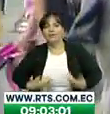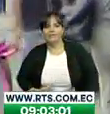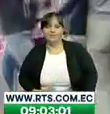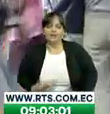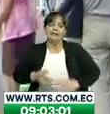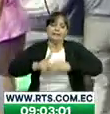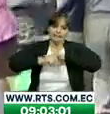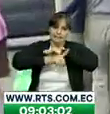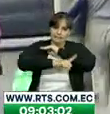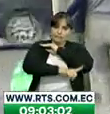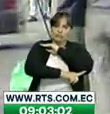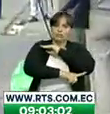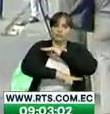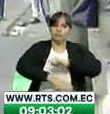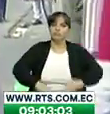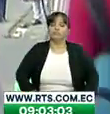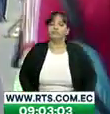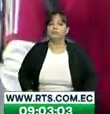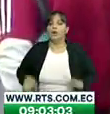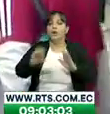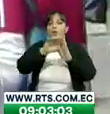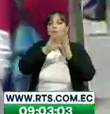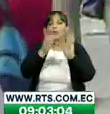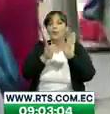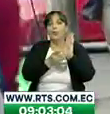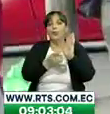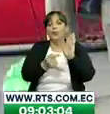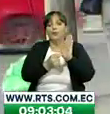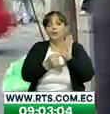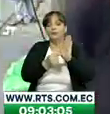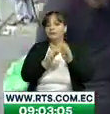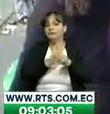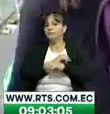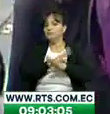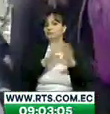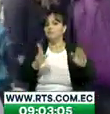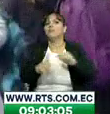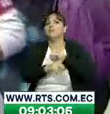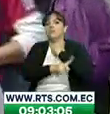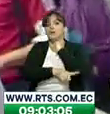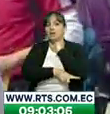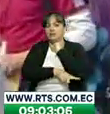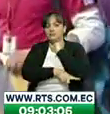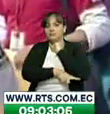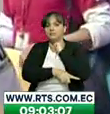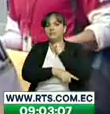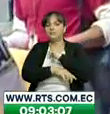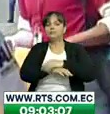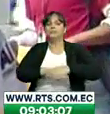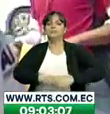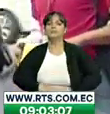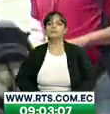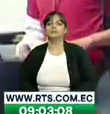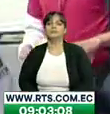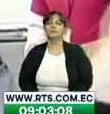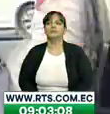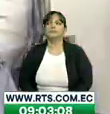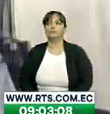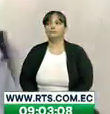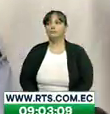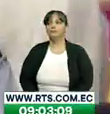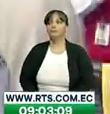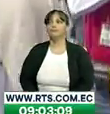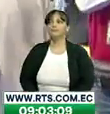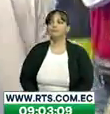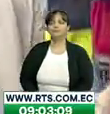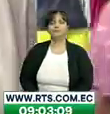contemplada en el point para que pueda seleccionar a los conductores que están impidiendo la perfecto la idea